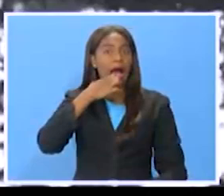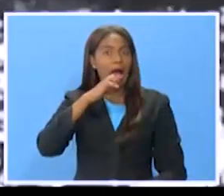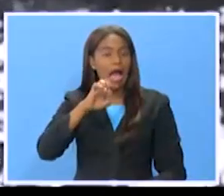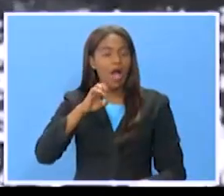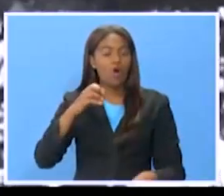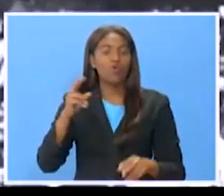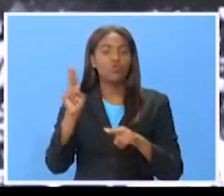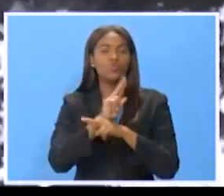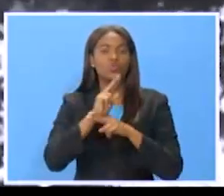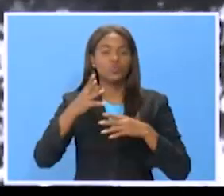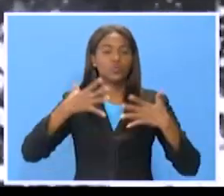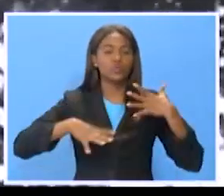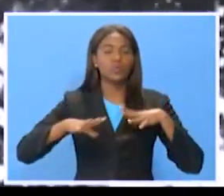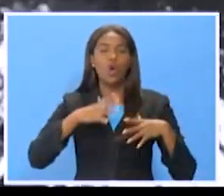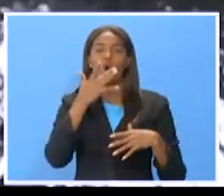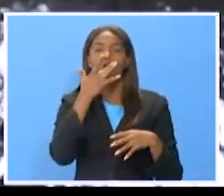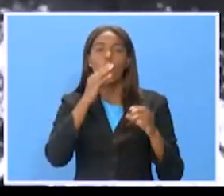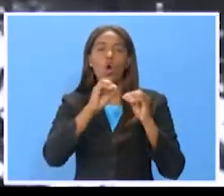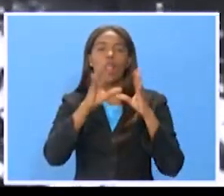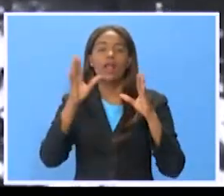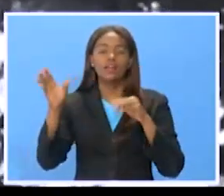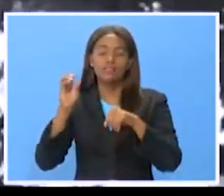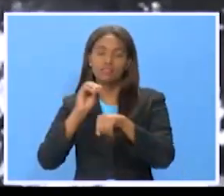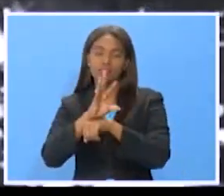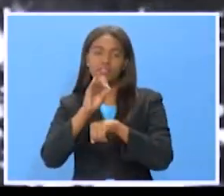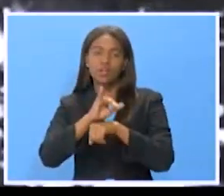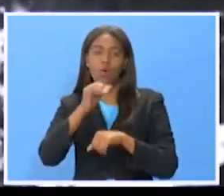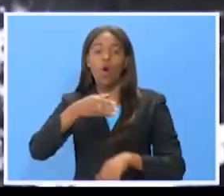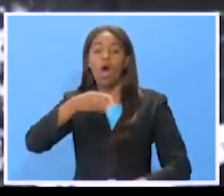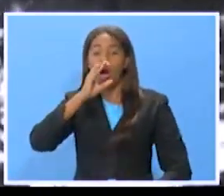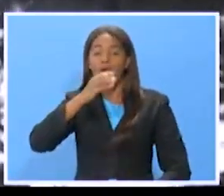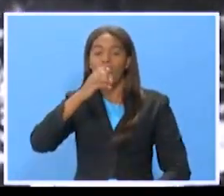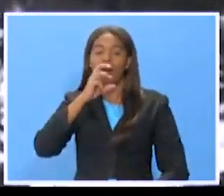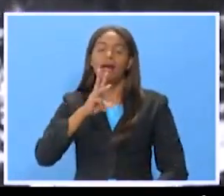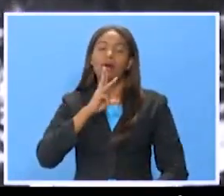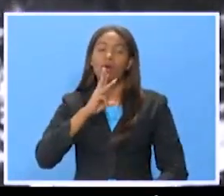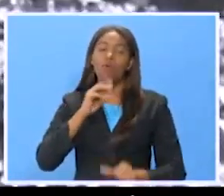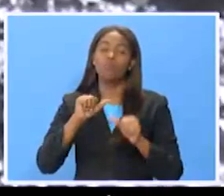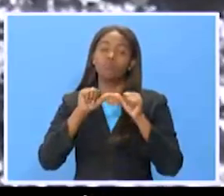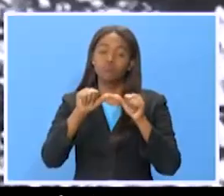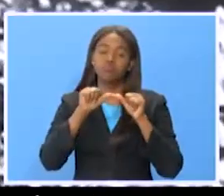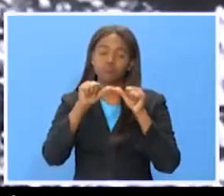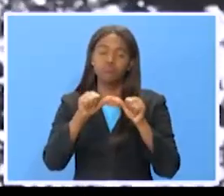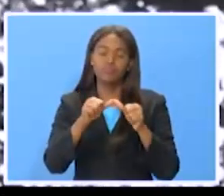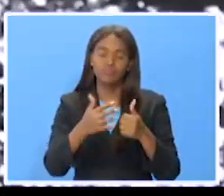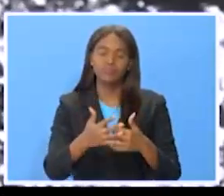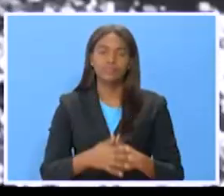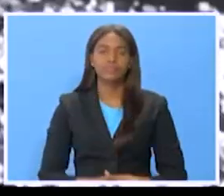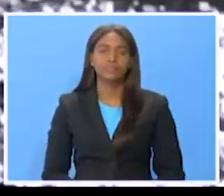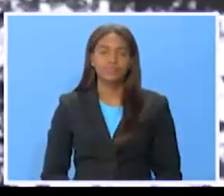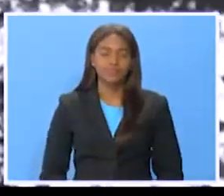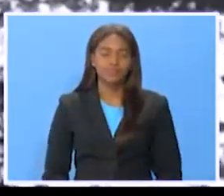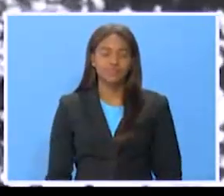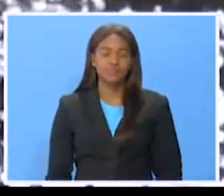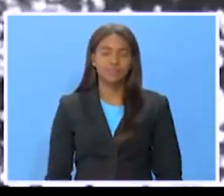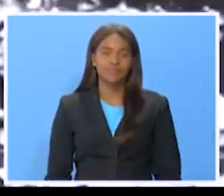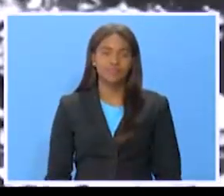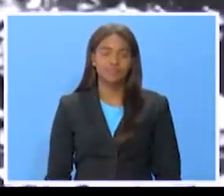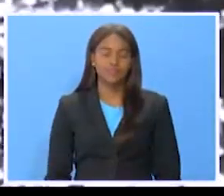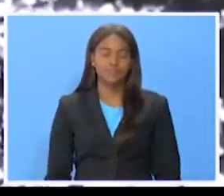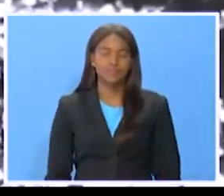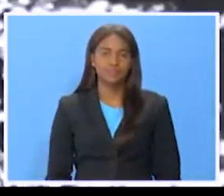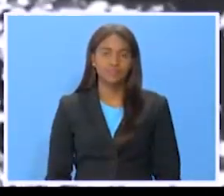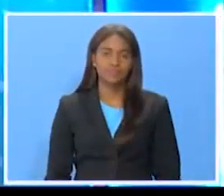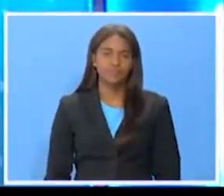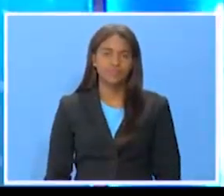usar ropas ligeras es la recomendación y tomar muchos líquidos. Así con esa información, me despido y retorno con ustedes.